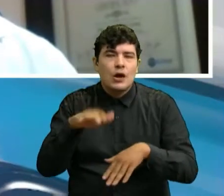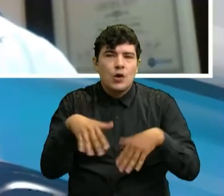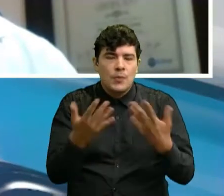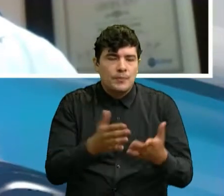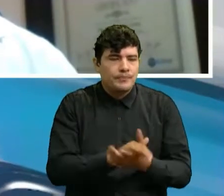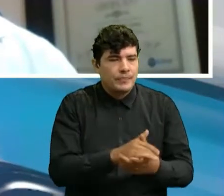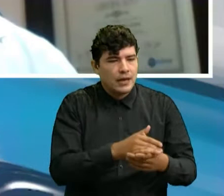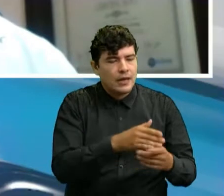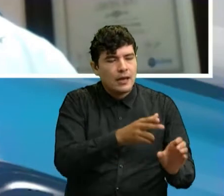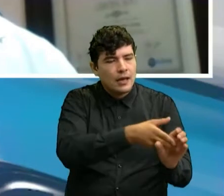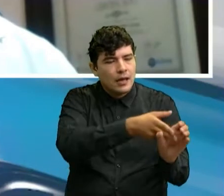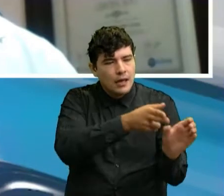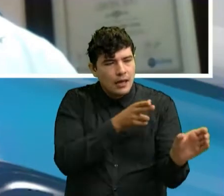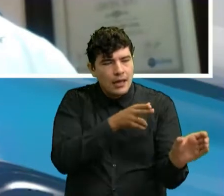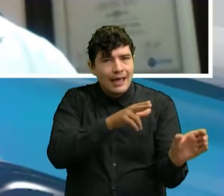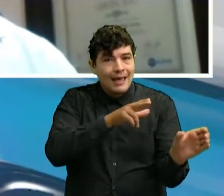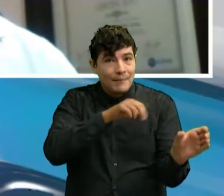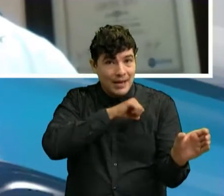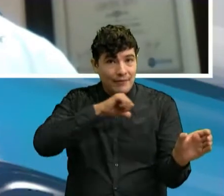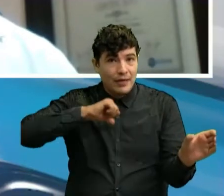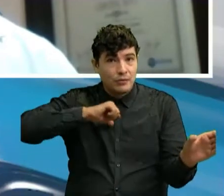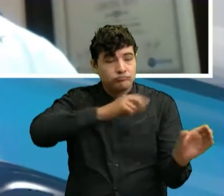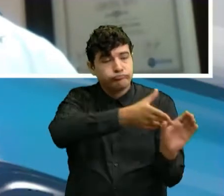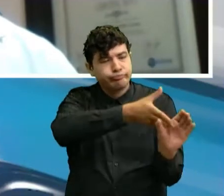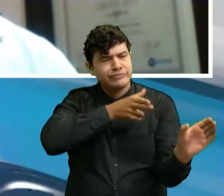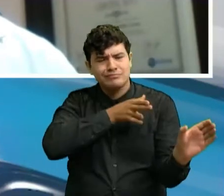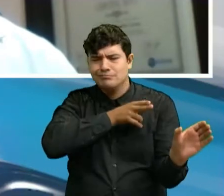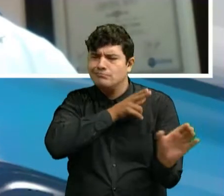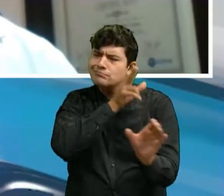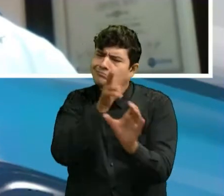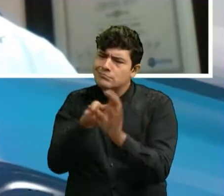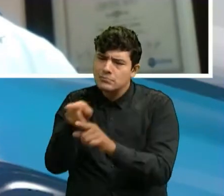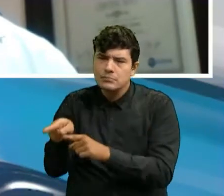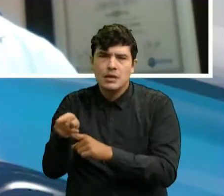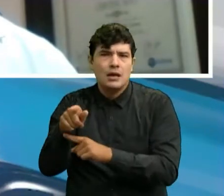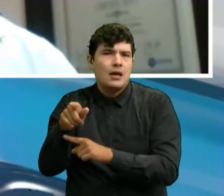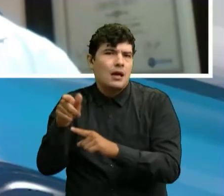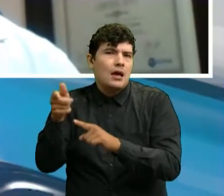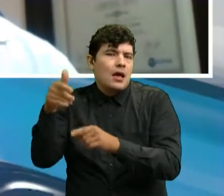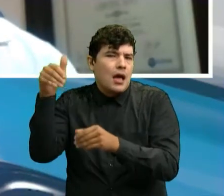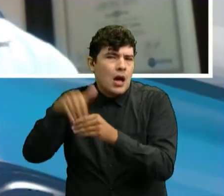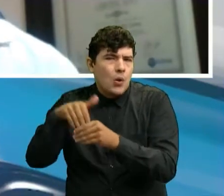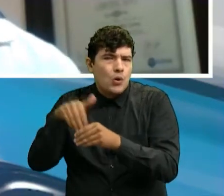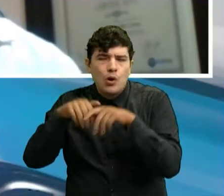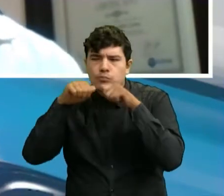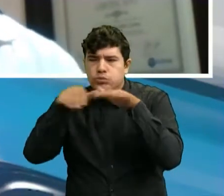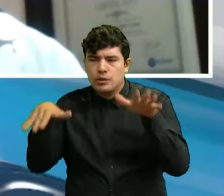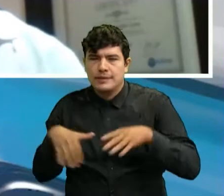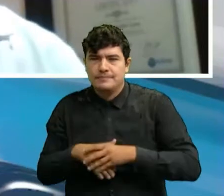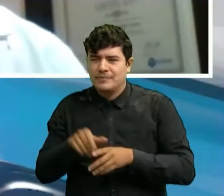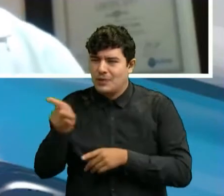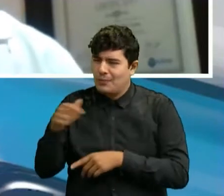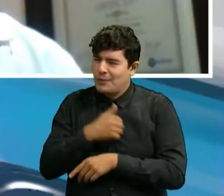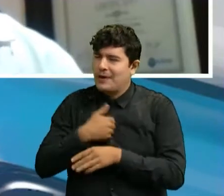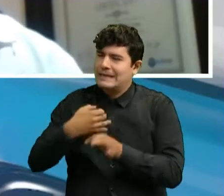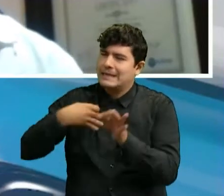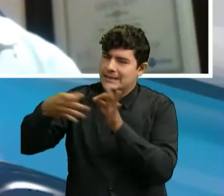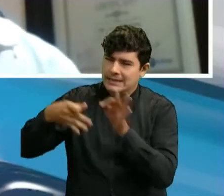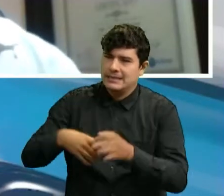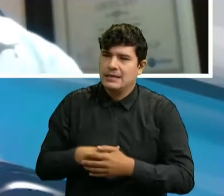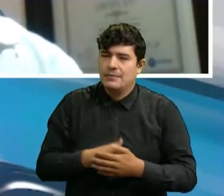pensiones. Expliquémosle de pronto a nuestros televidentes cuál es el paso a paso, qué debe hacer una persona que se encuentra en un fondo